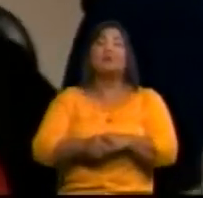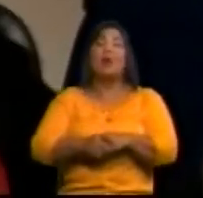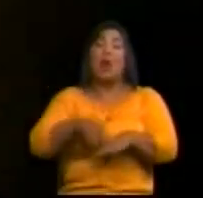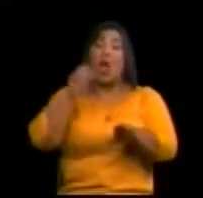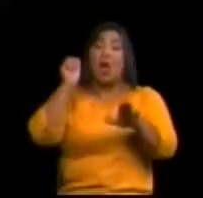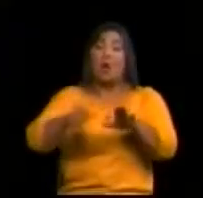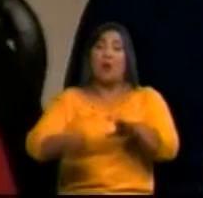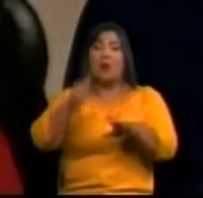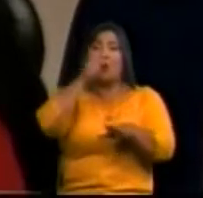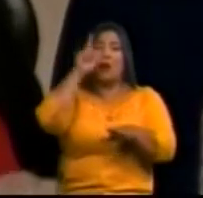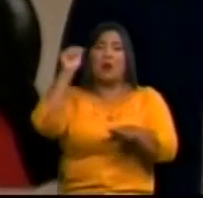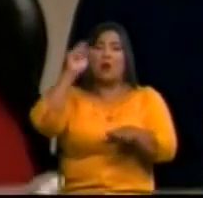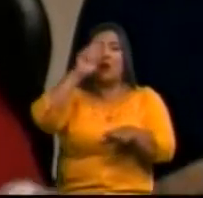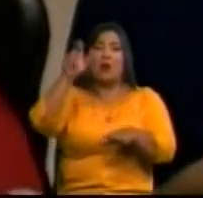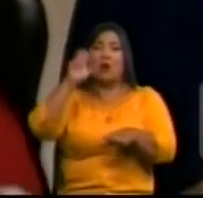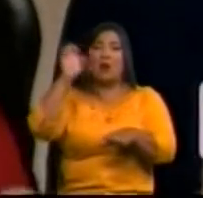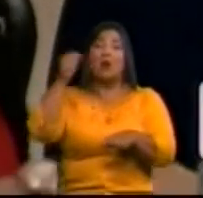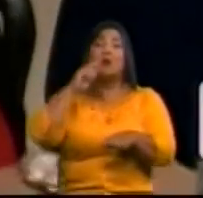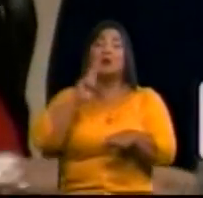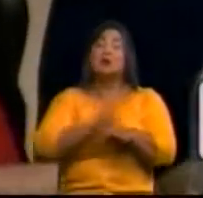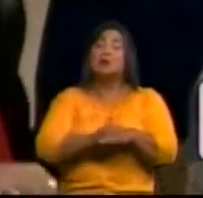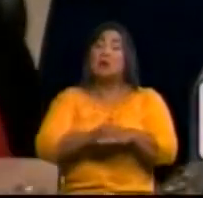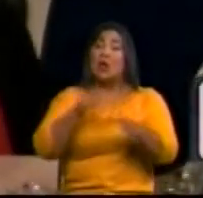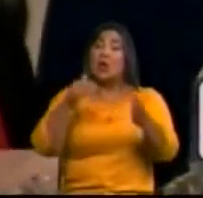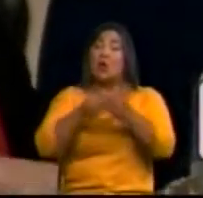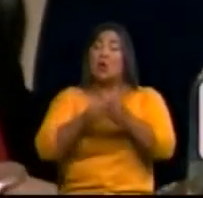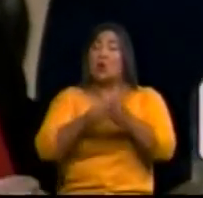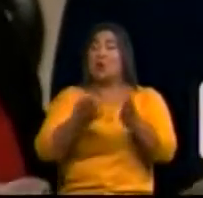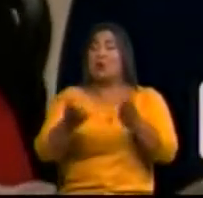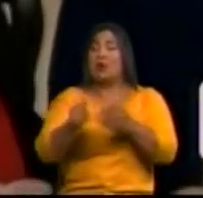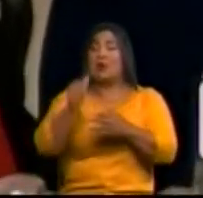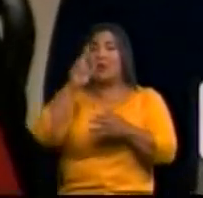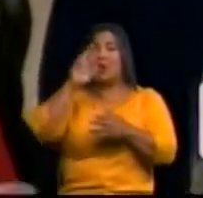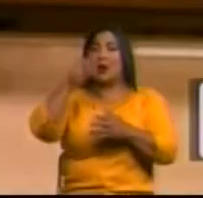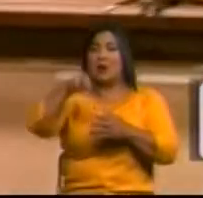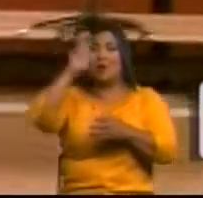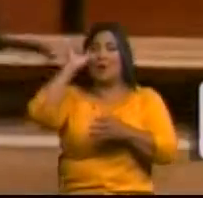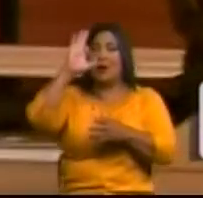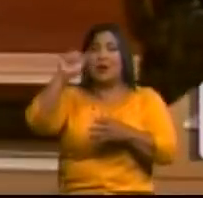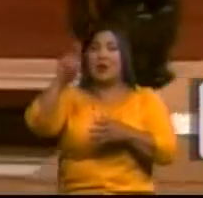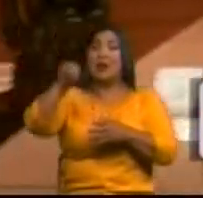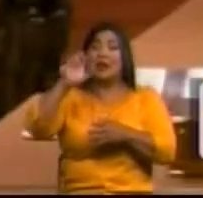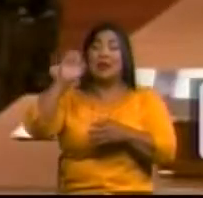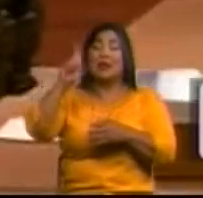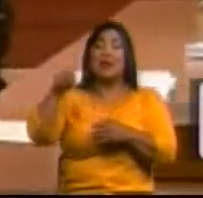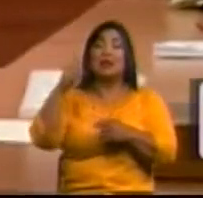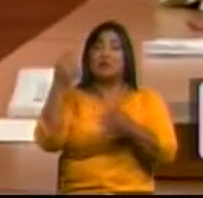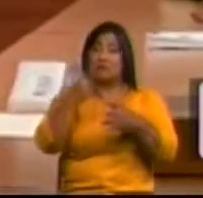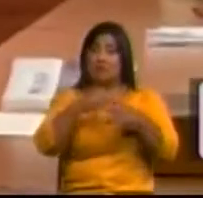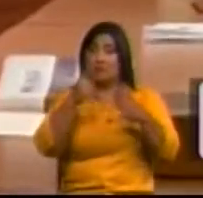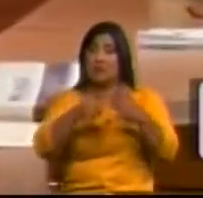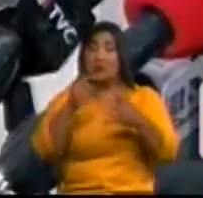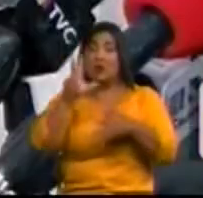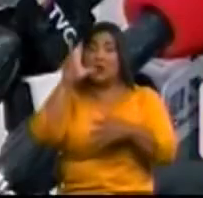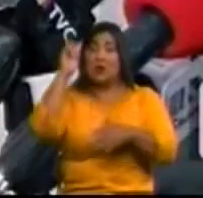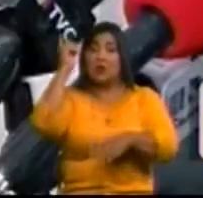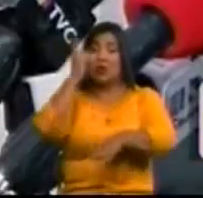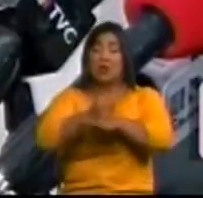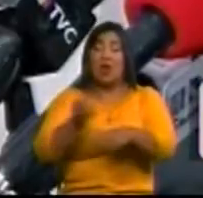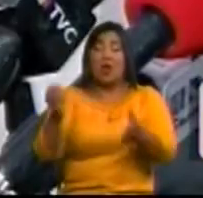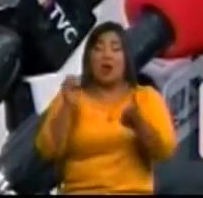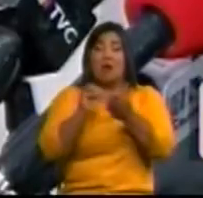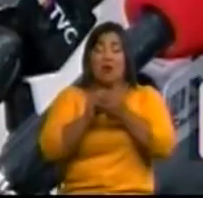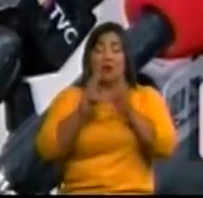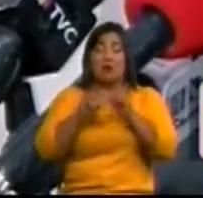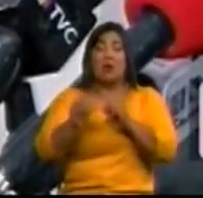en contra de Pamela Martínez y Laura Terán se una a este. La investigación se amplía por 30 días más. En relación a